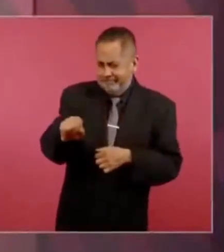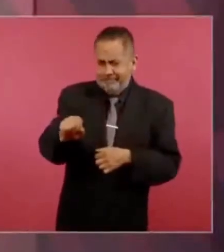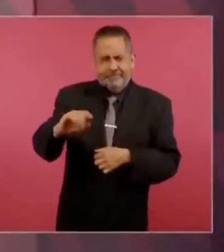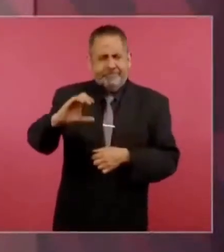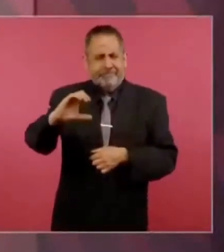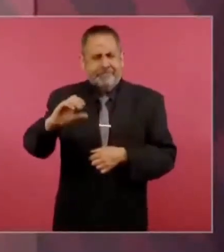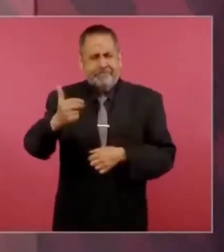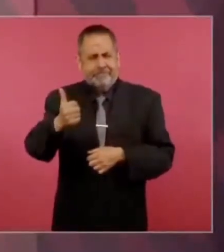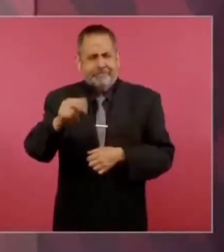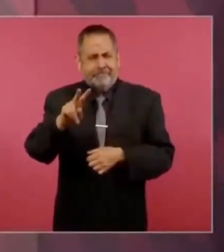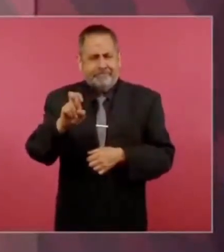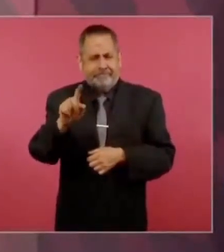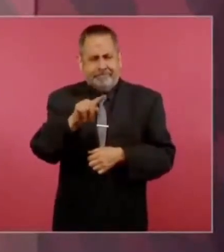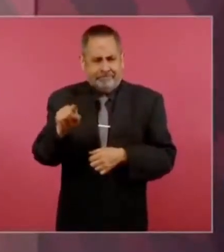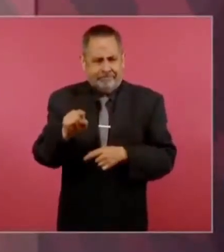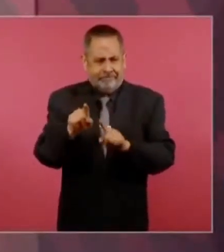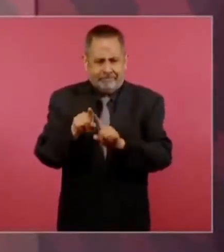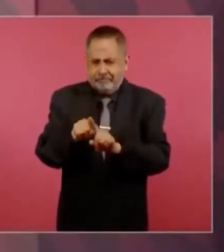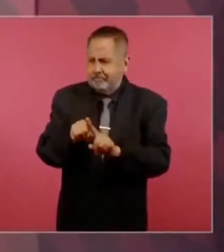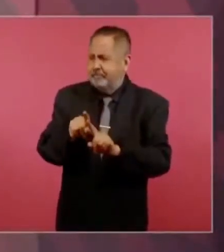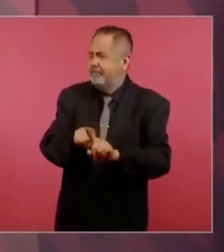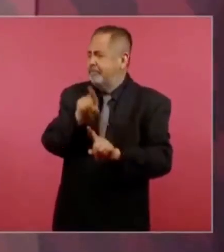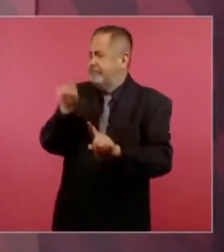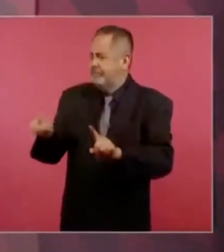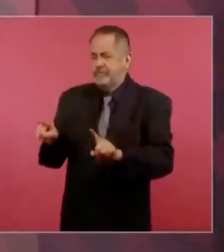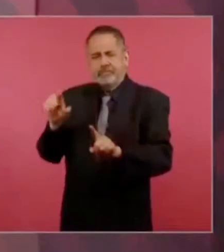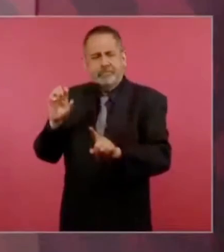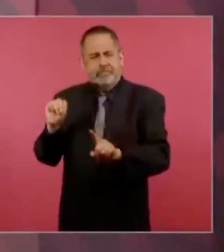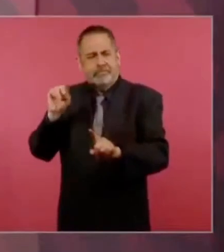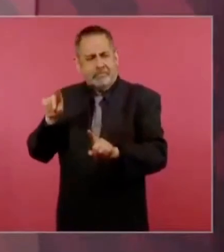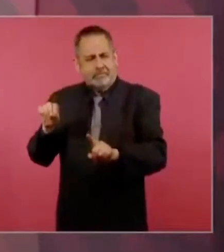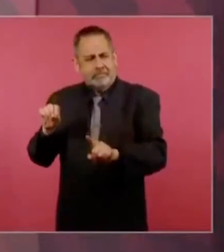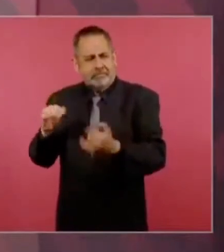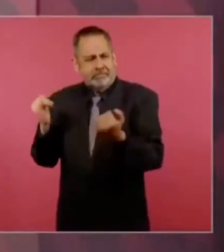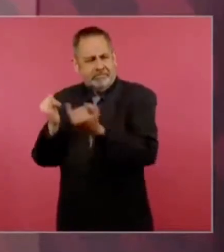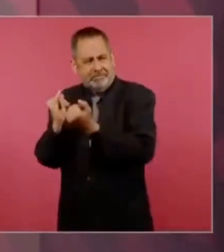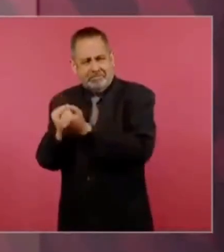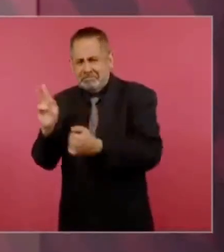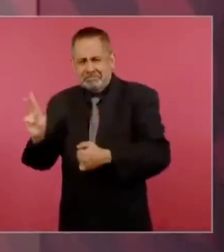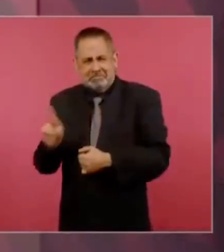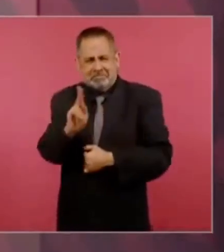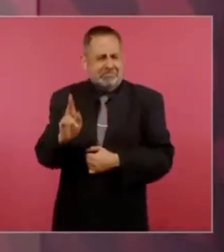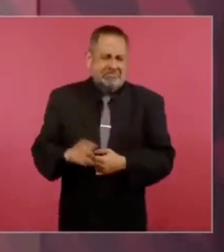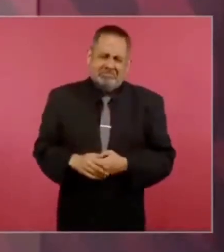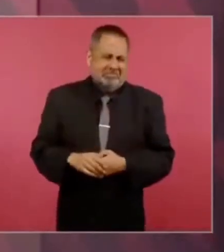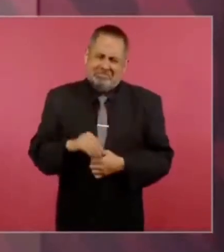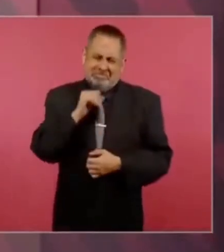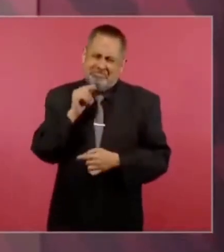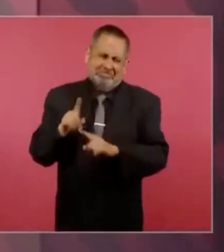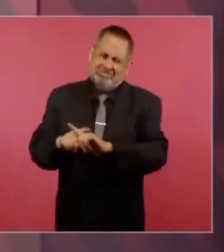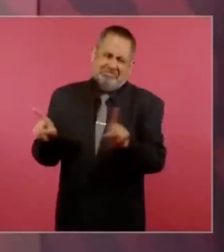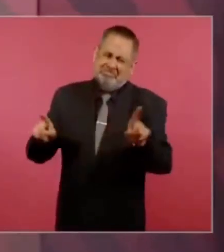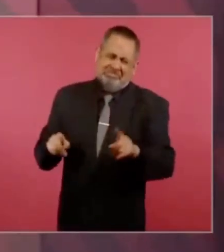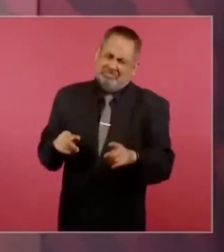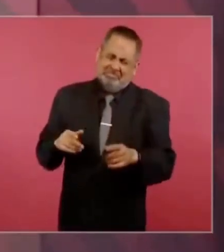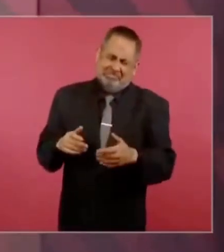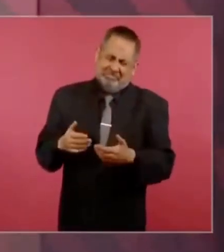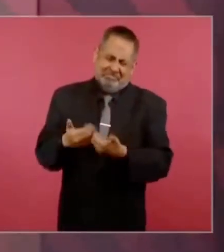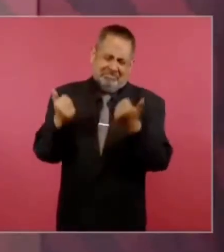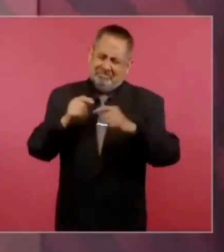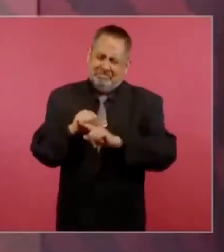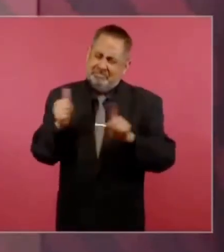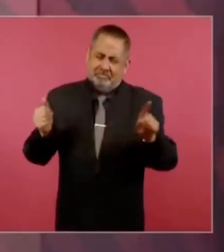entre la actuación del finado presidente Chávez y lo que yo pudiera representar. Les dijo